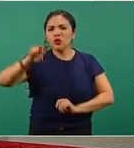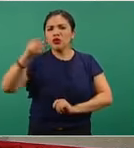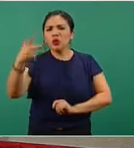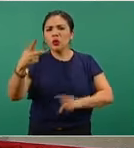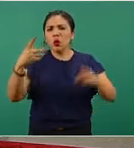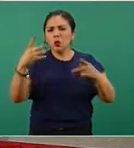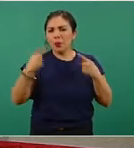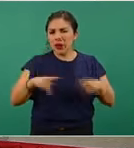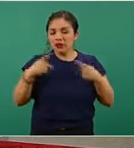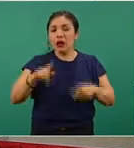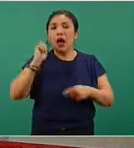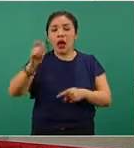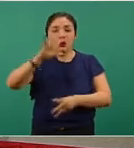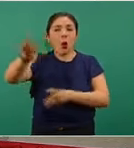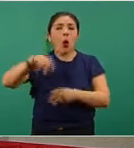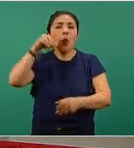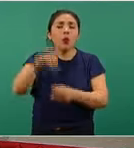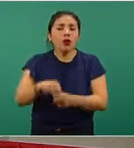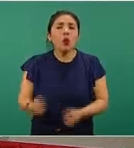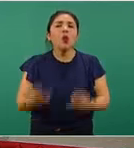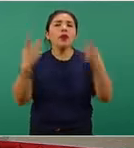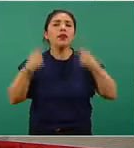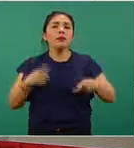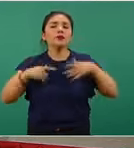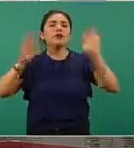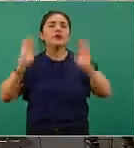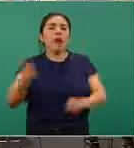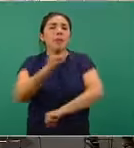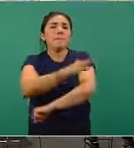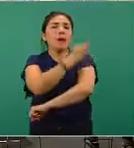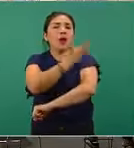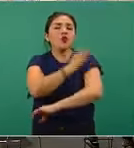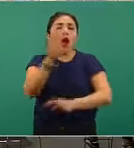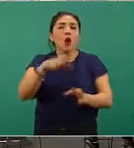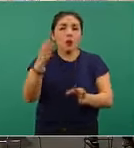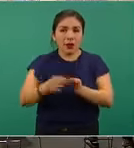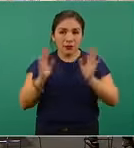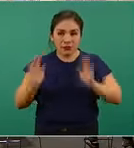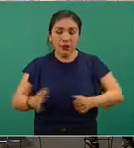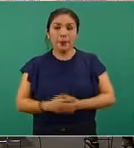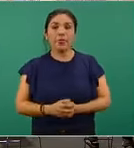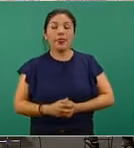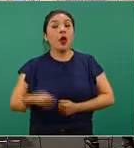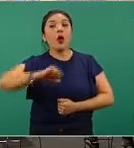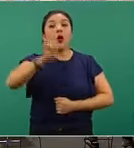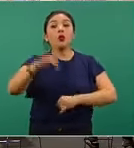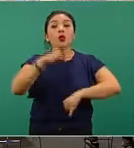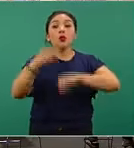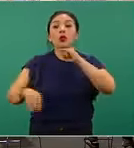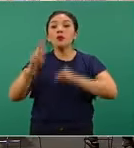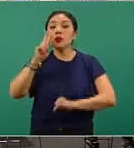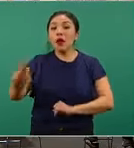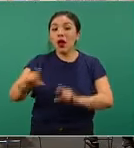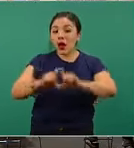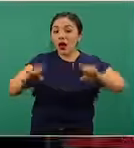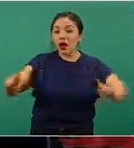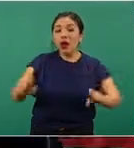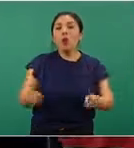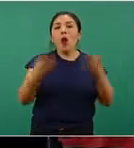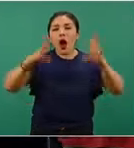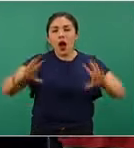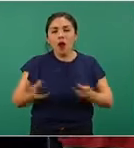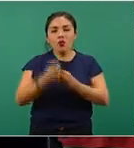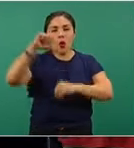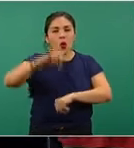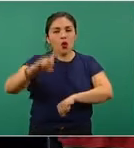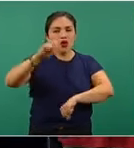811.884 representa el total de personas que ya recibieron un esquema completo. Y por último tenemos aquí las estimaciones hasta